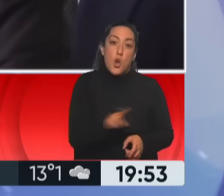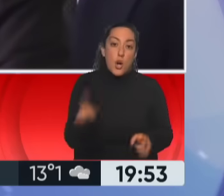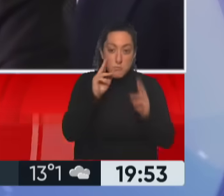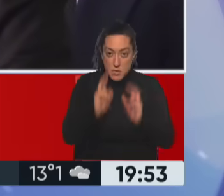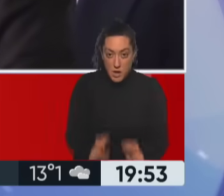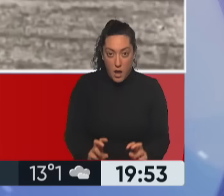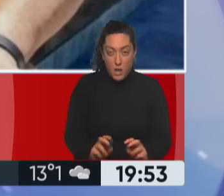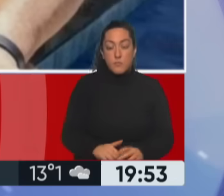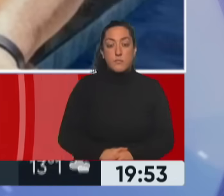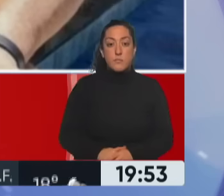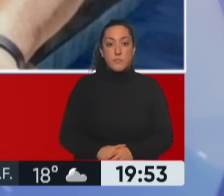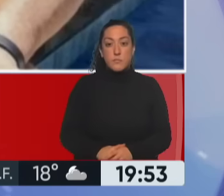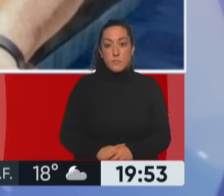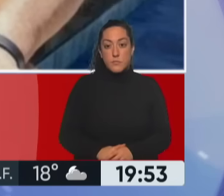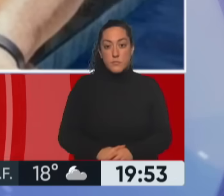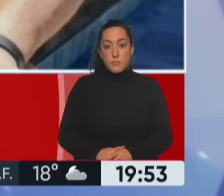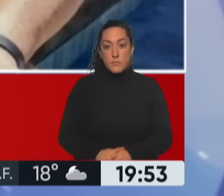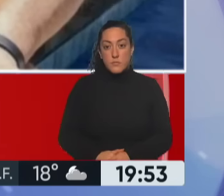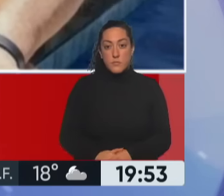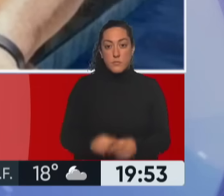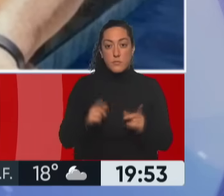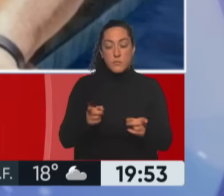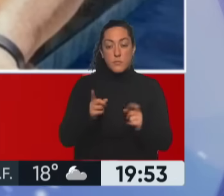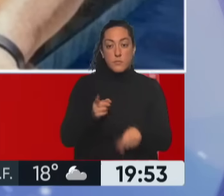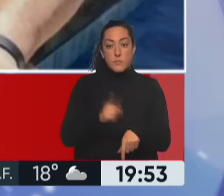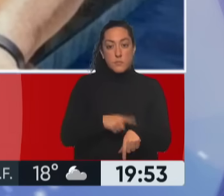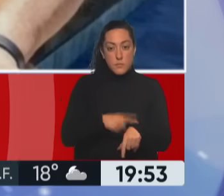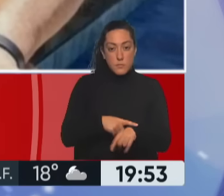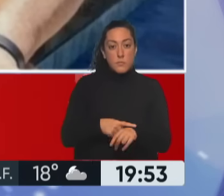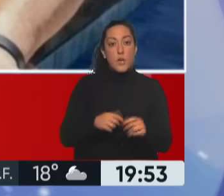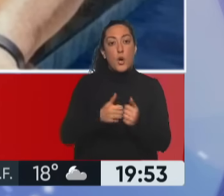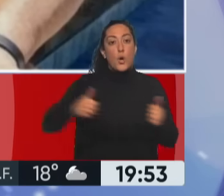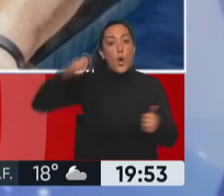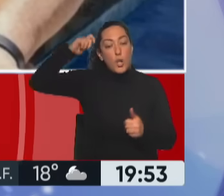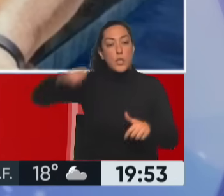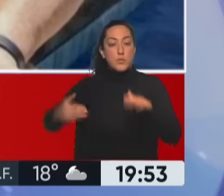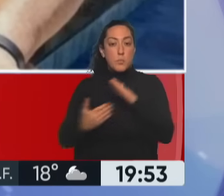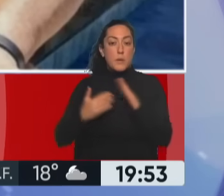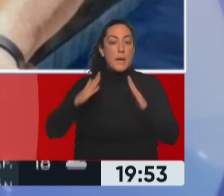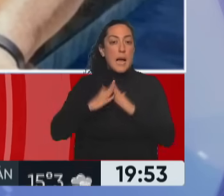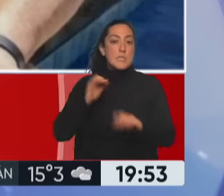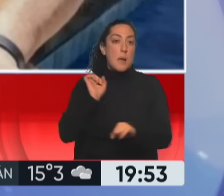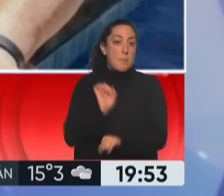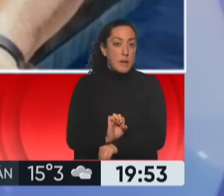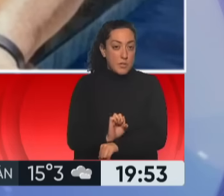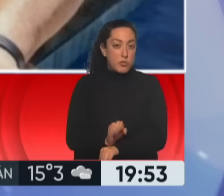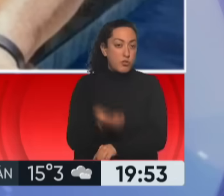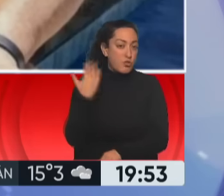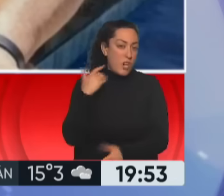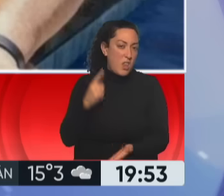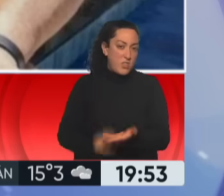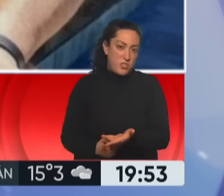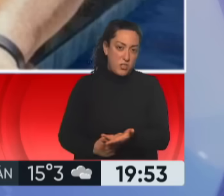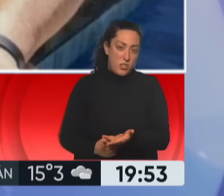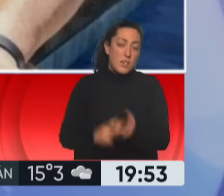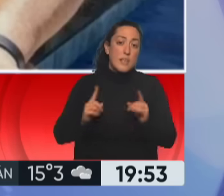Silva. Cuando a la par, digamos, la Corte ya había decidido la prisión domiciliaria, pero lo que le había